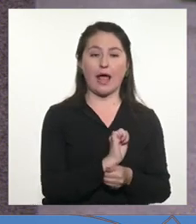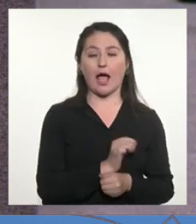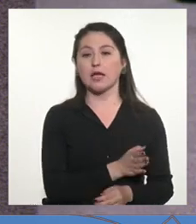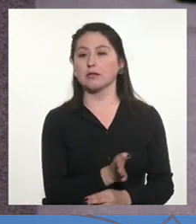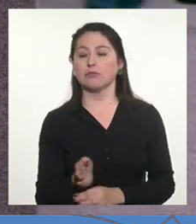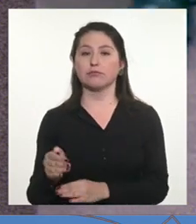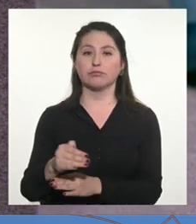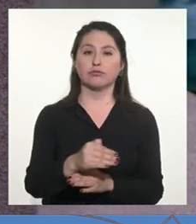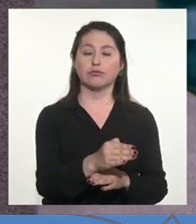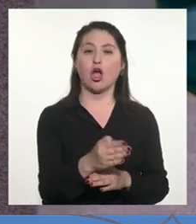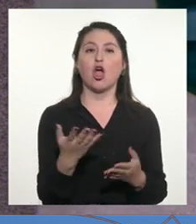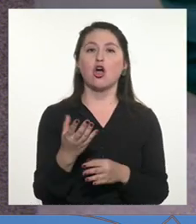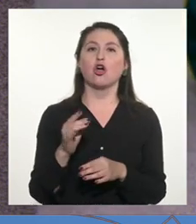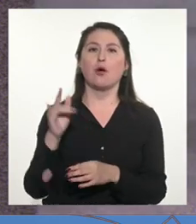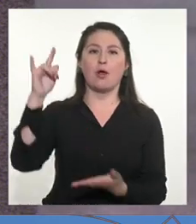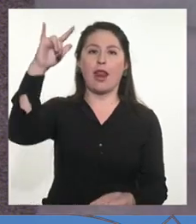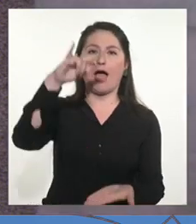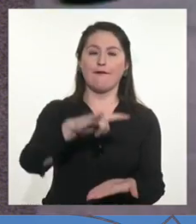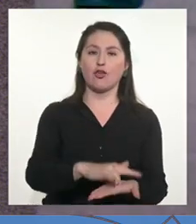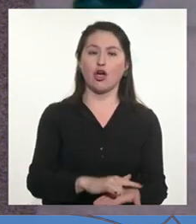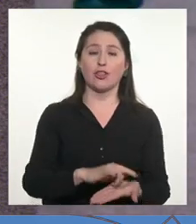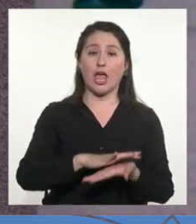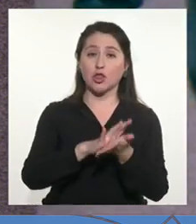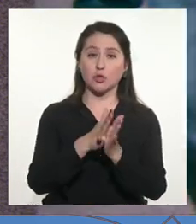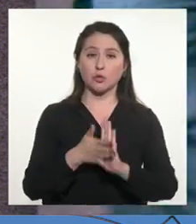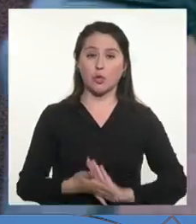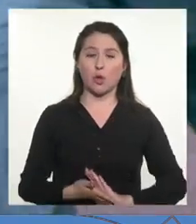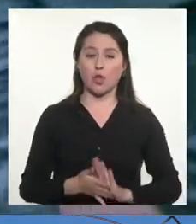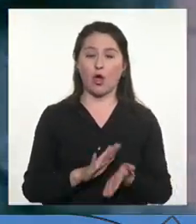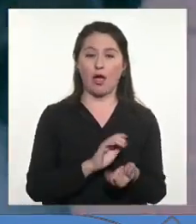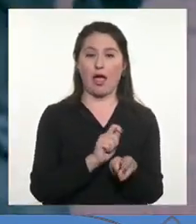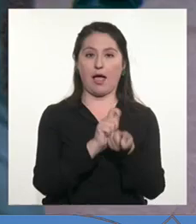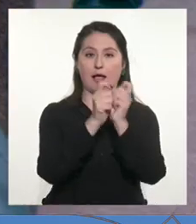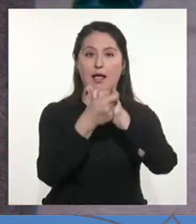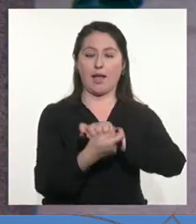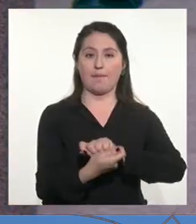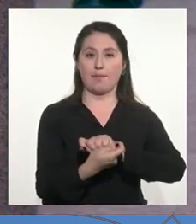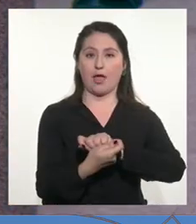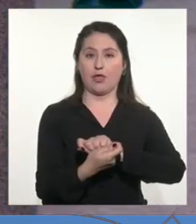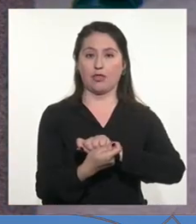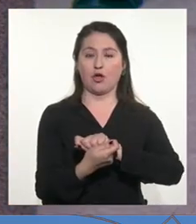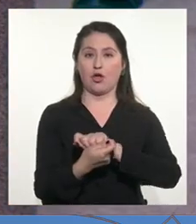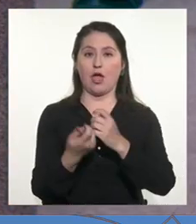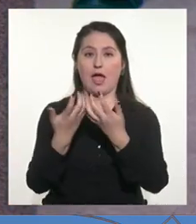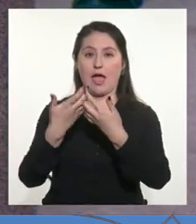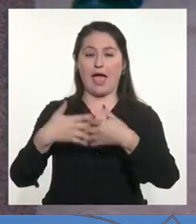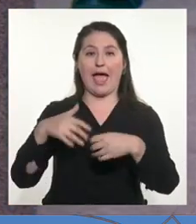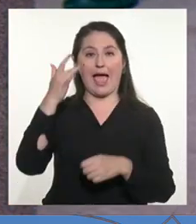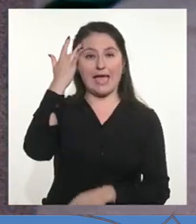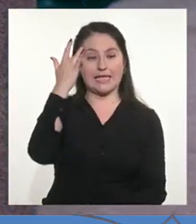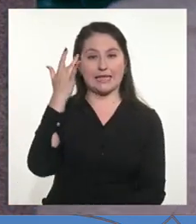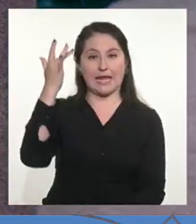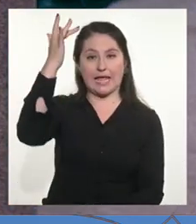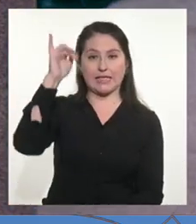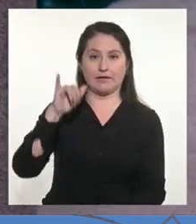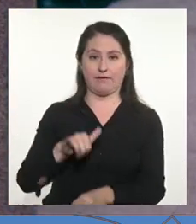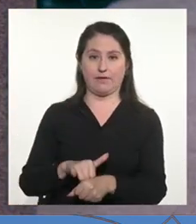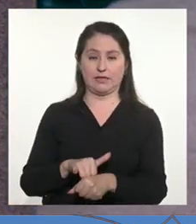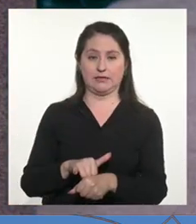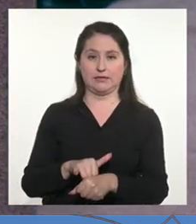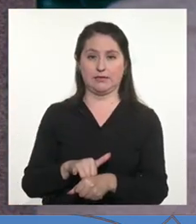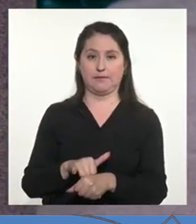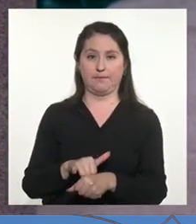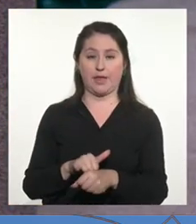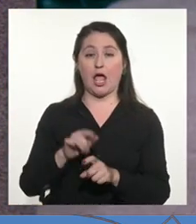de cómo terriza los aviones están totalmente traspasar a sistemas de inteligencia artificial tal vez llegará el día